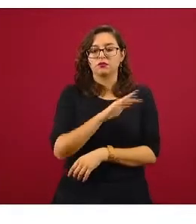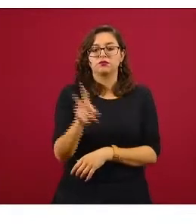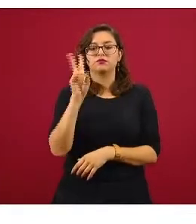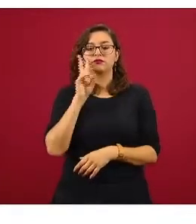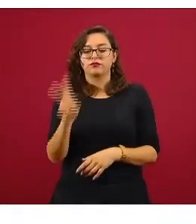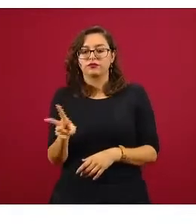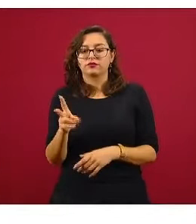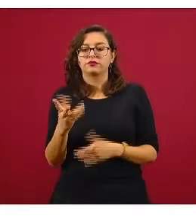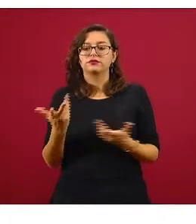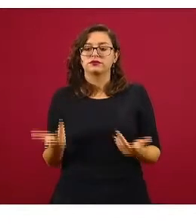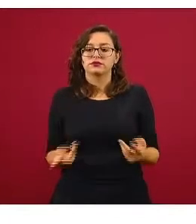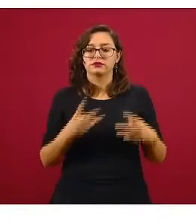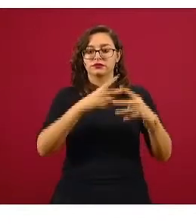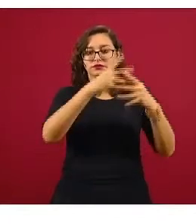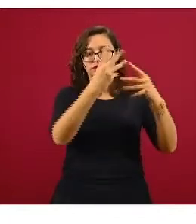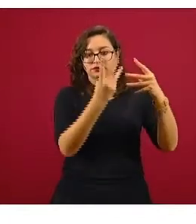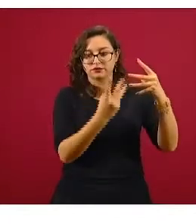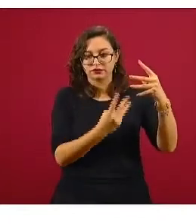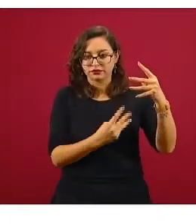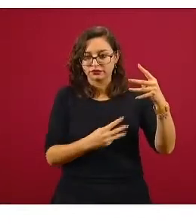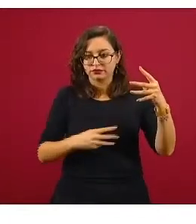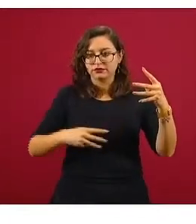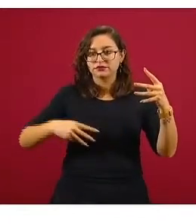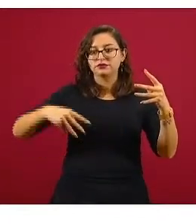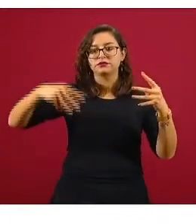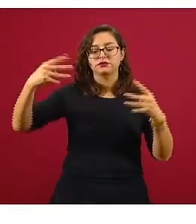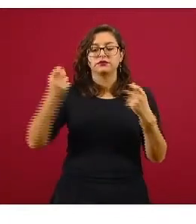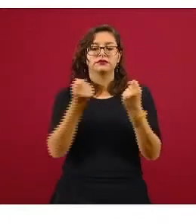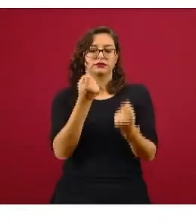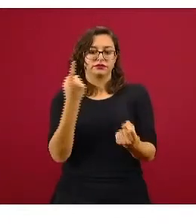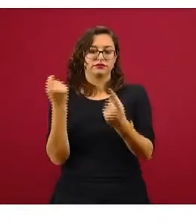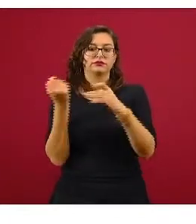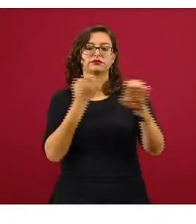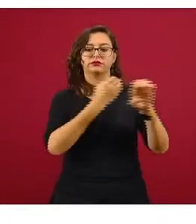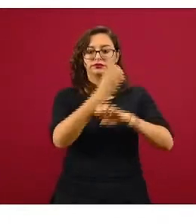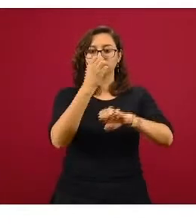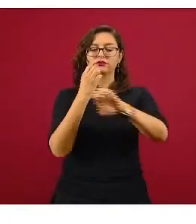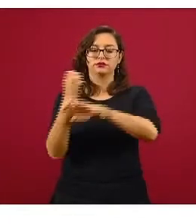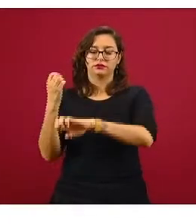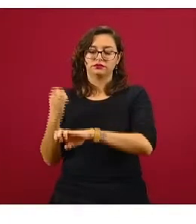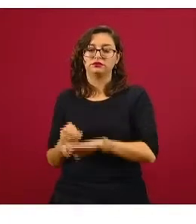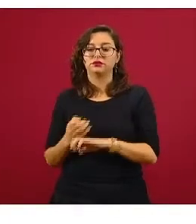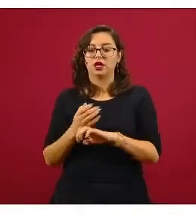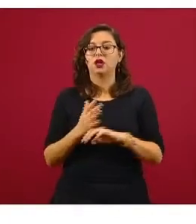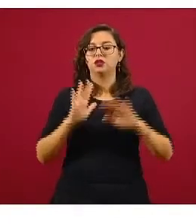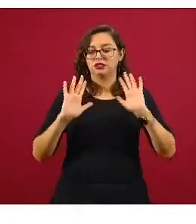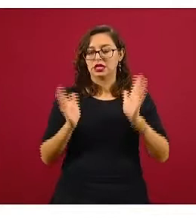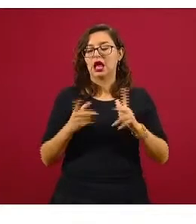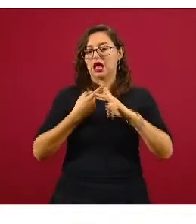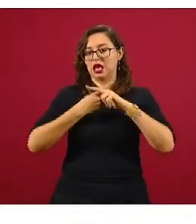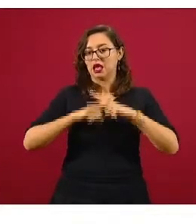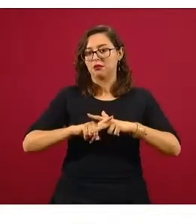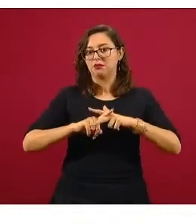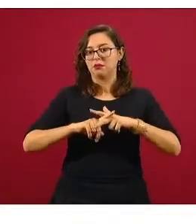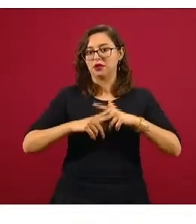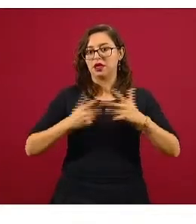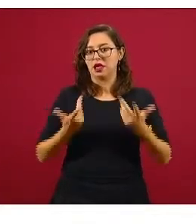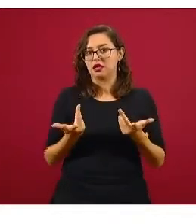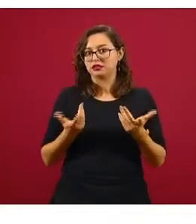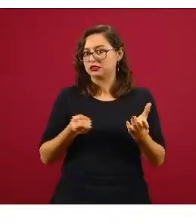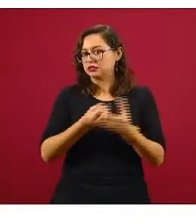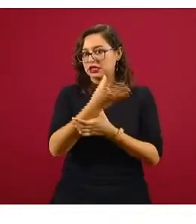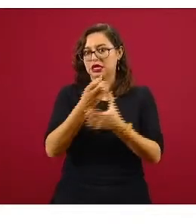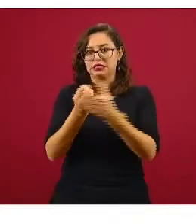cortamos el 0 pero todo esto algunos estados tienen movilidad superior al 0 por ciento es